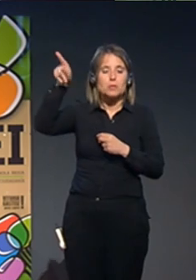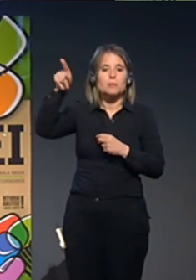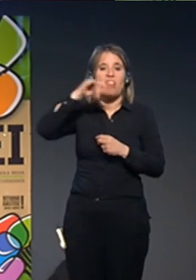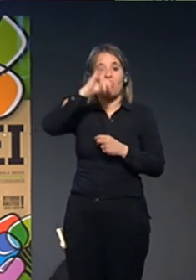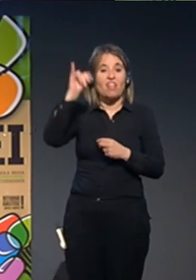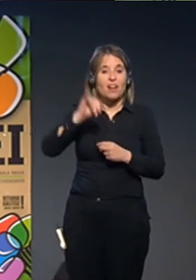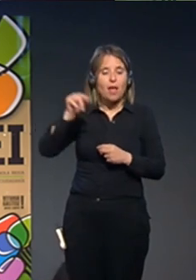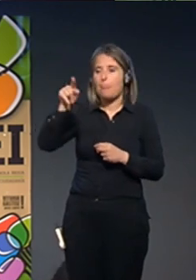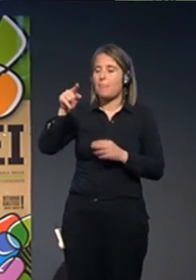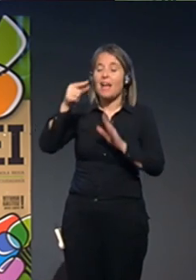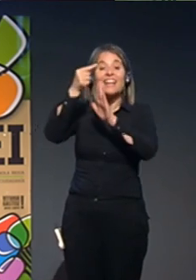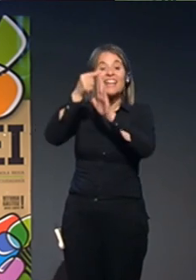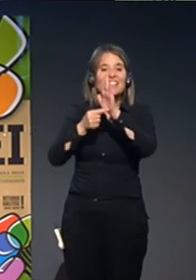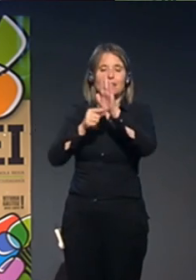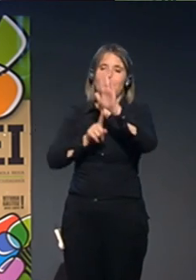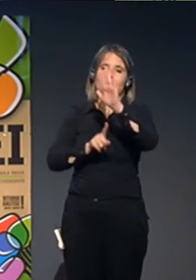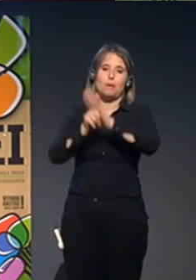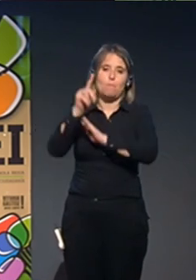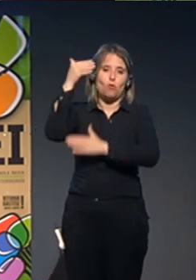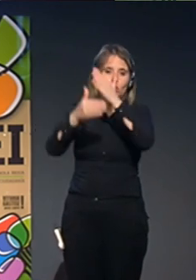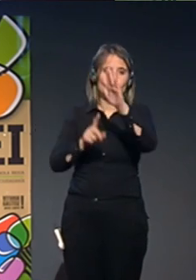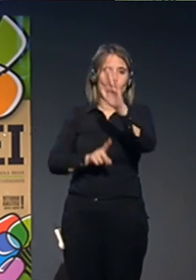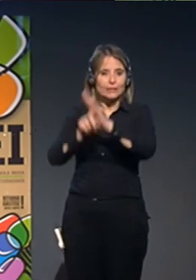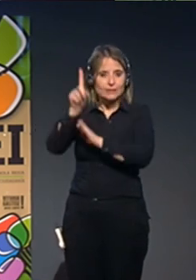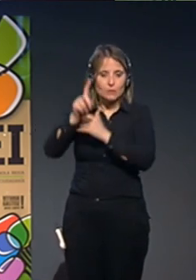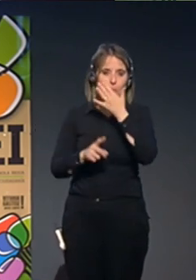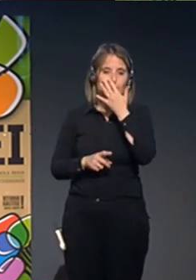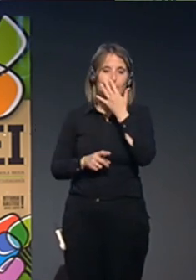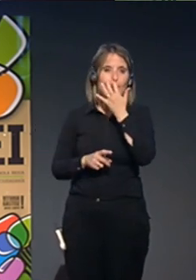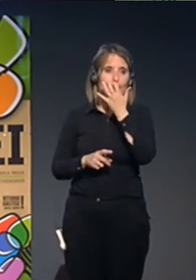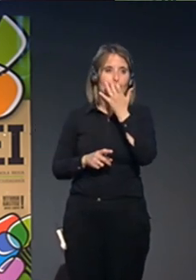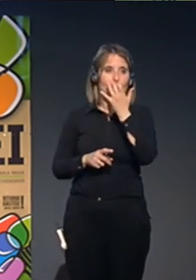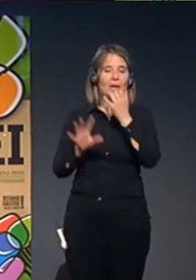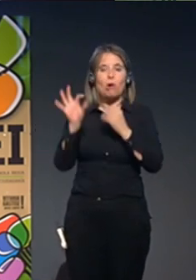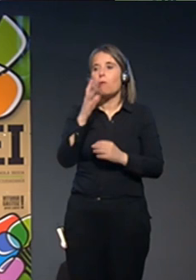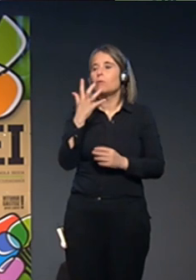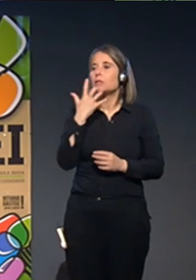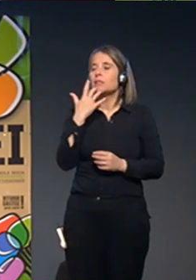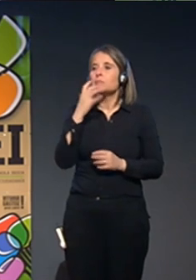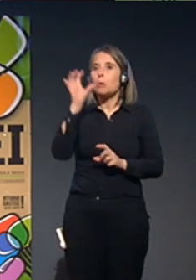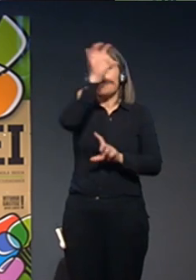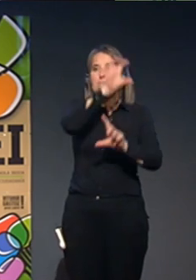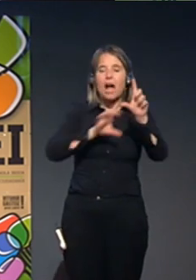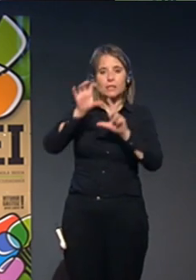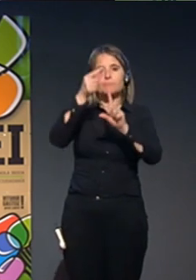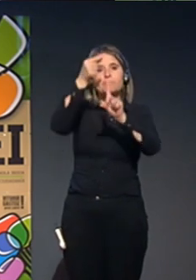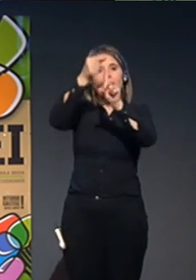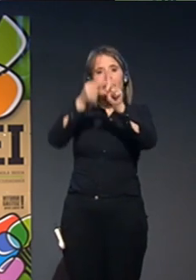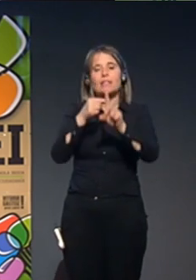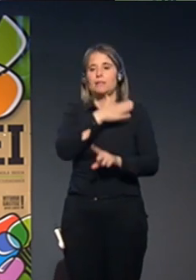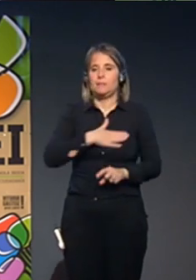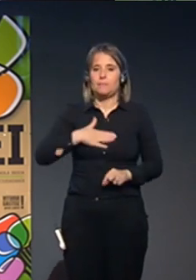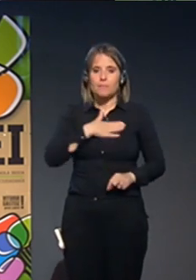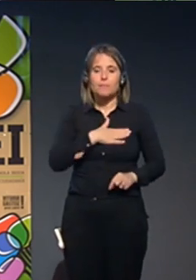índice de Progreso para medir el desarrollo o como otros países del Pacífico tienen un índice de